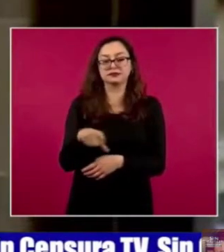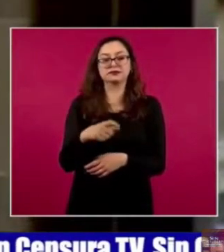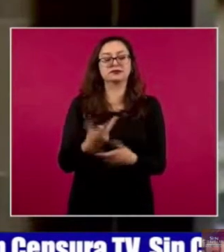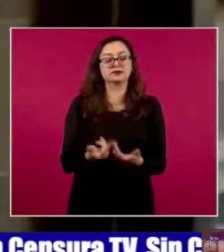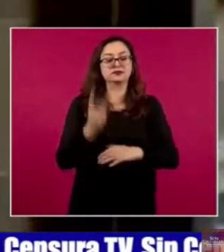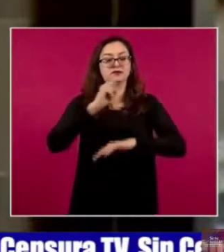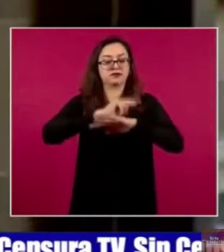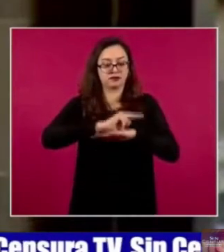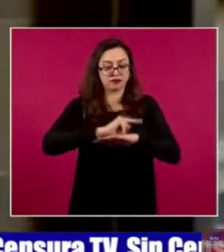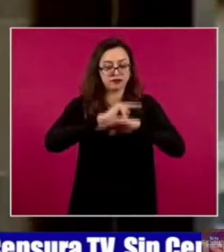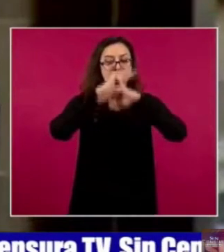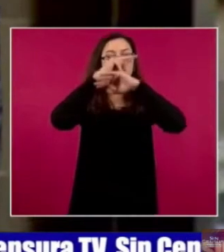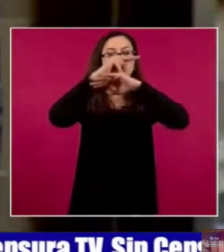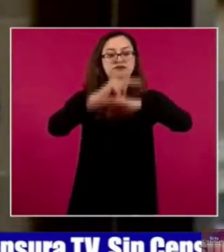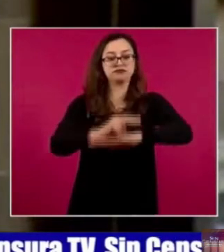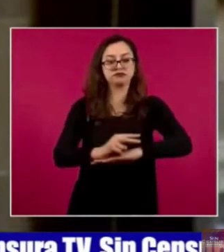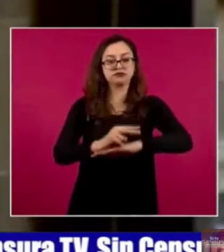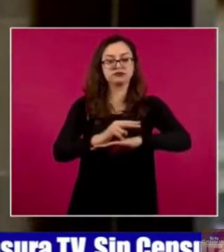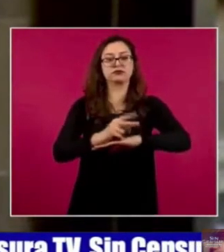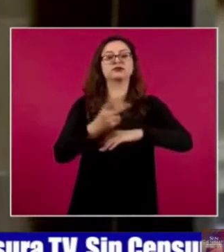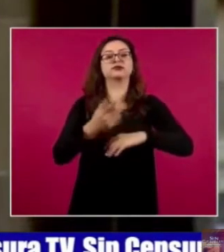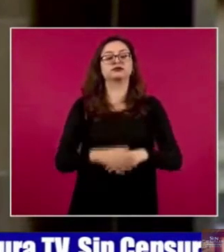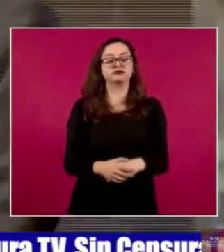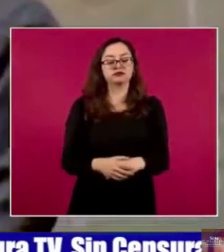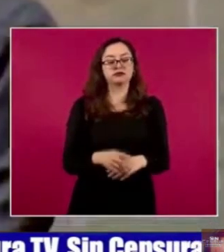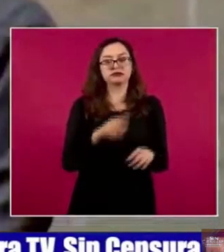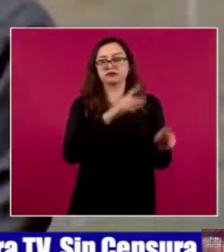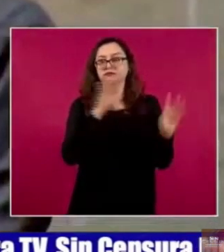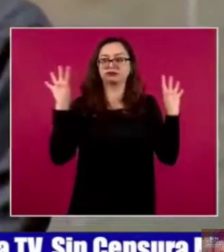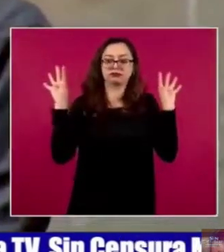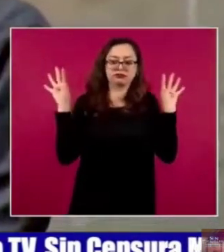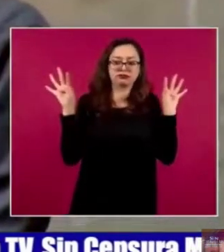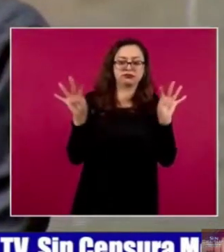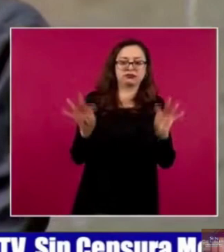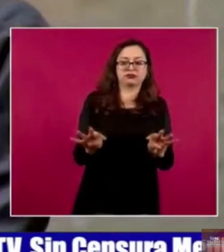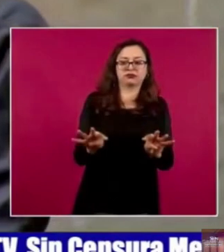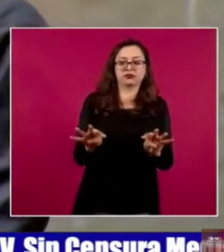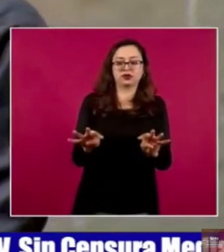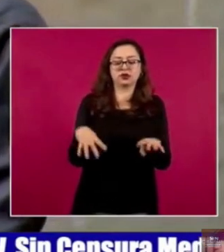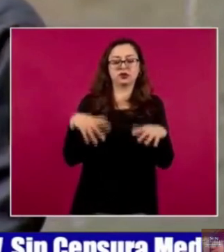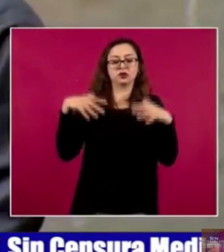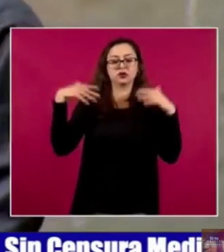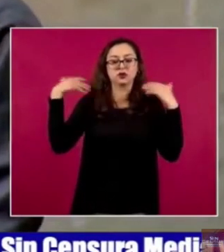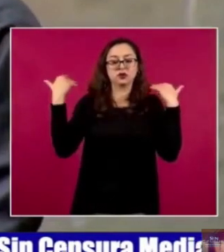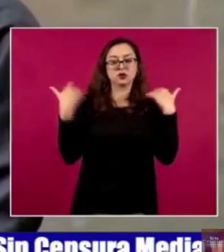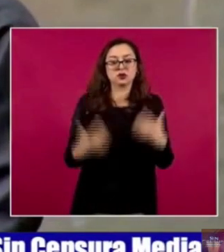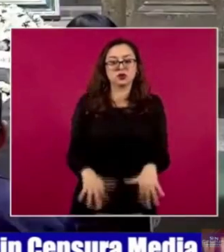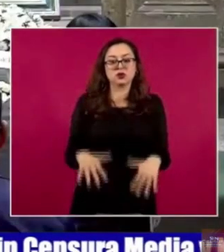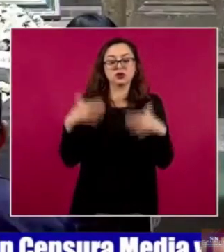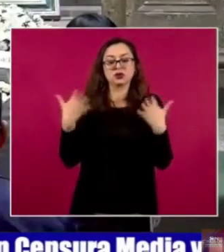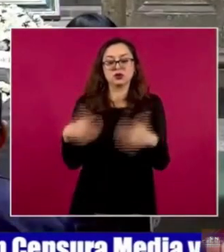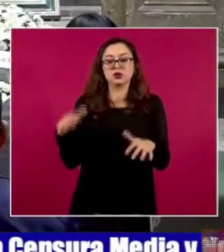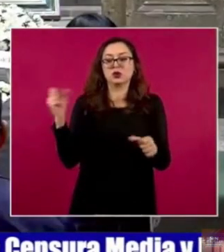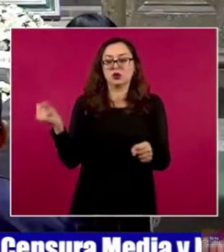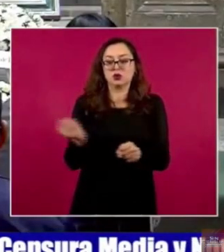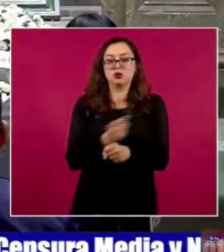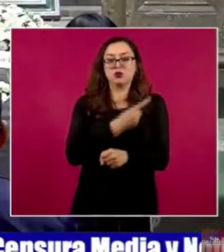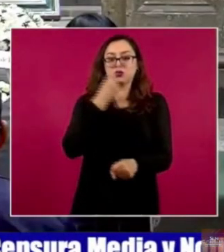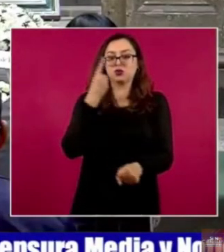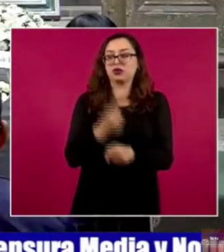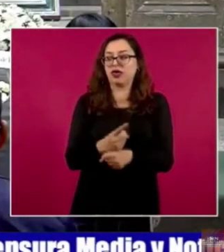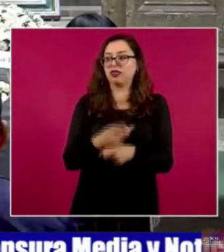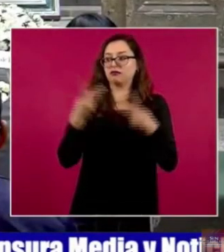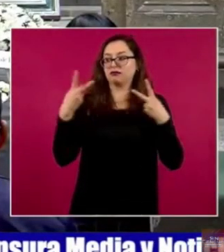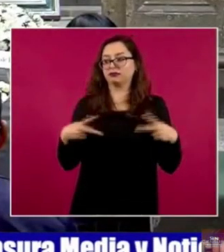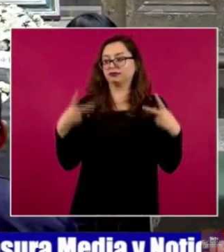cuerpo. Era, después de todo, una de las escasas oportunidades que tenía el pueblo